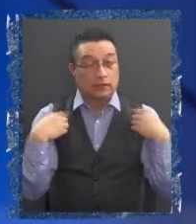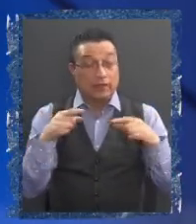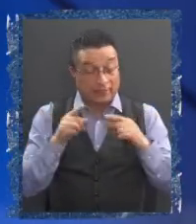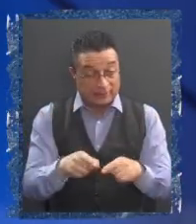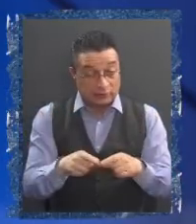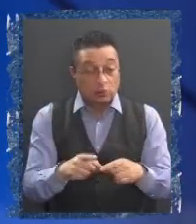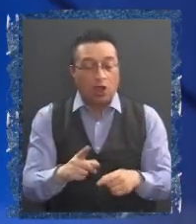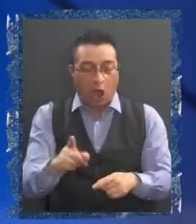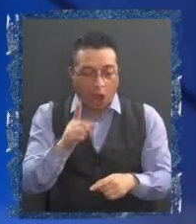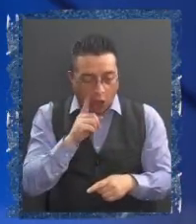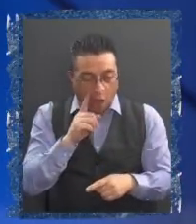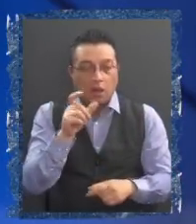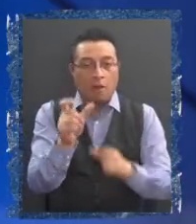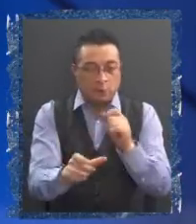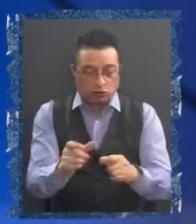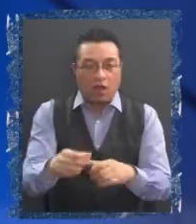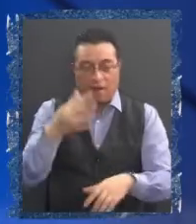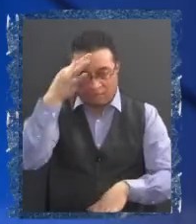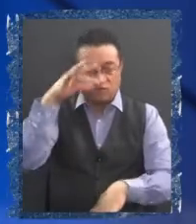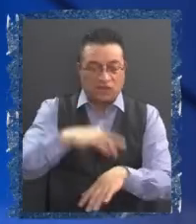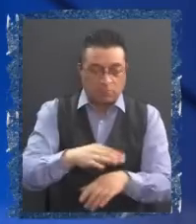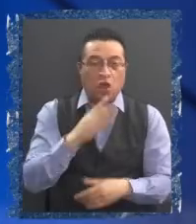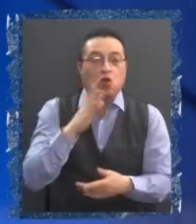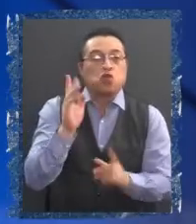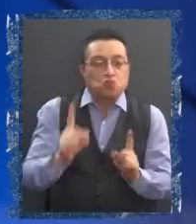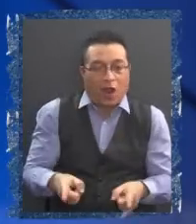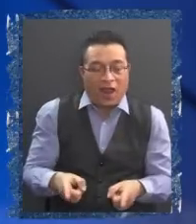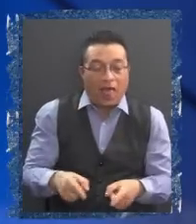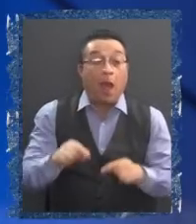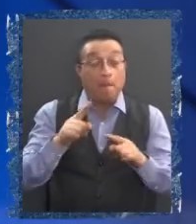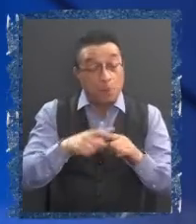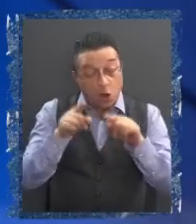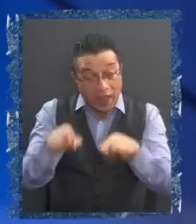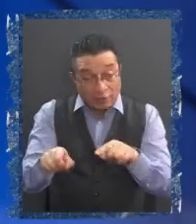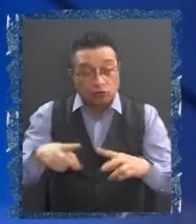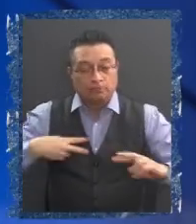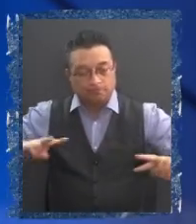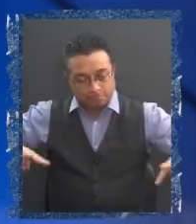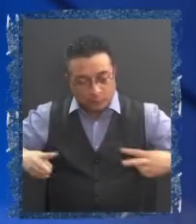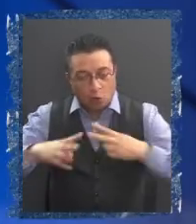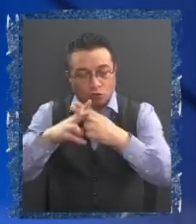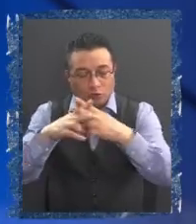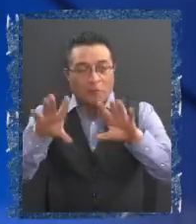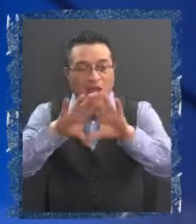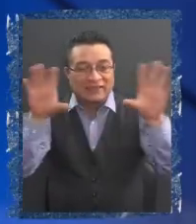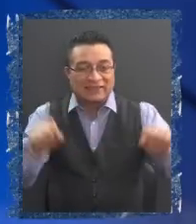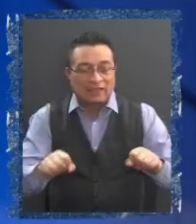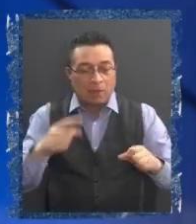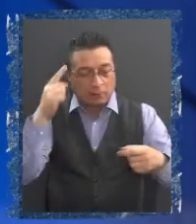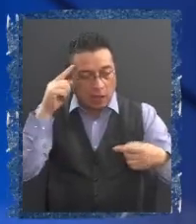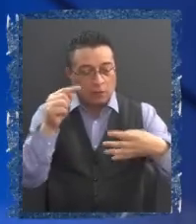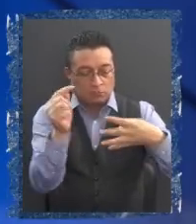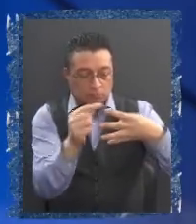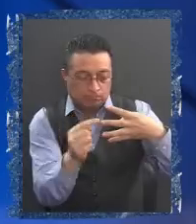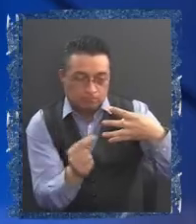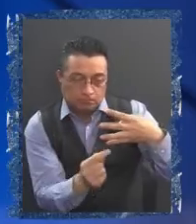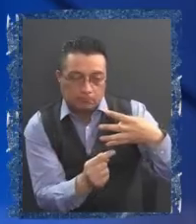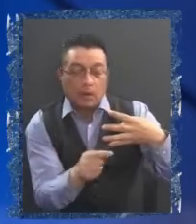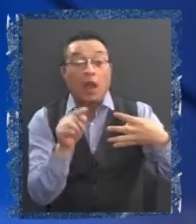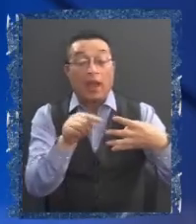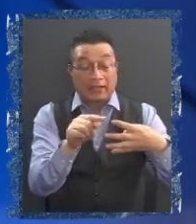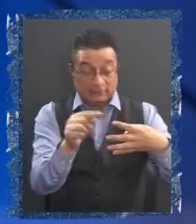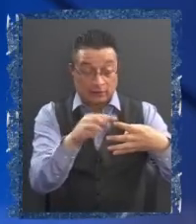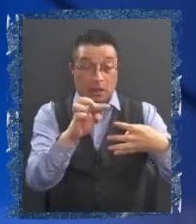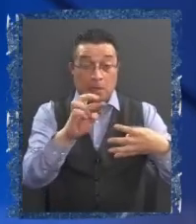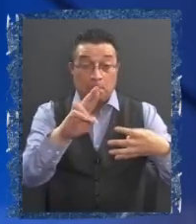van a existir personas que se van a enfermar. Y para eso entonces nosotros construimos un sistema que tiene principios y que por tanto esos